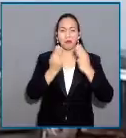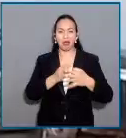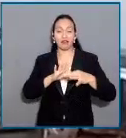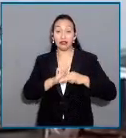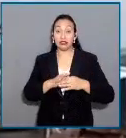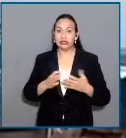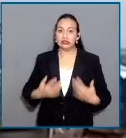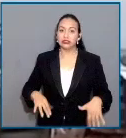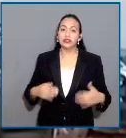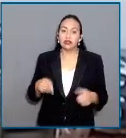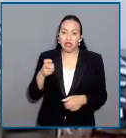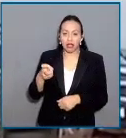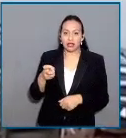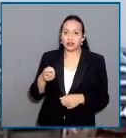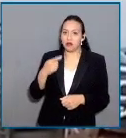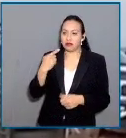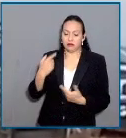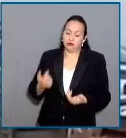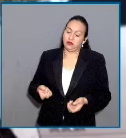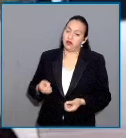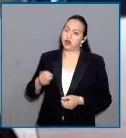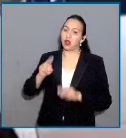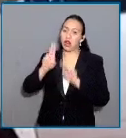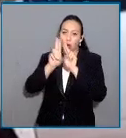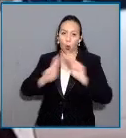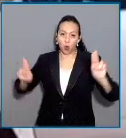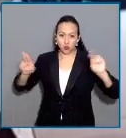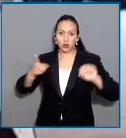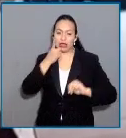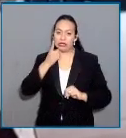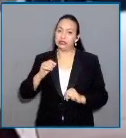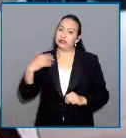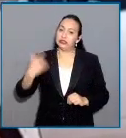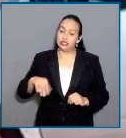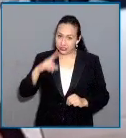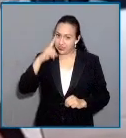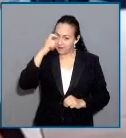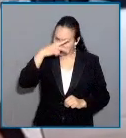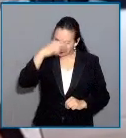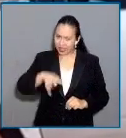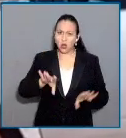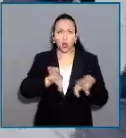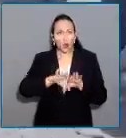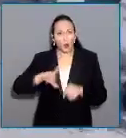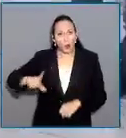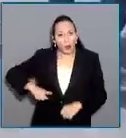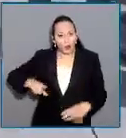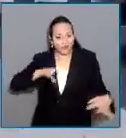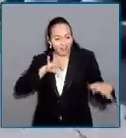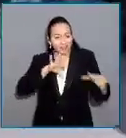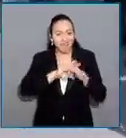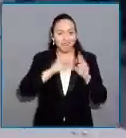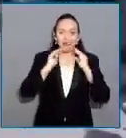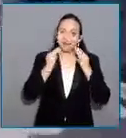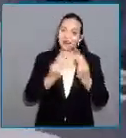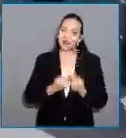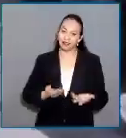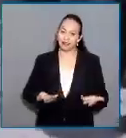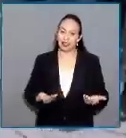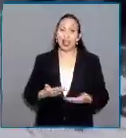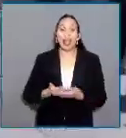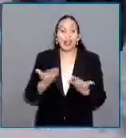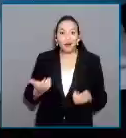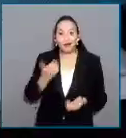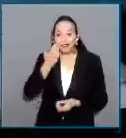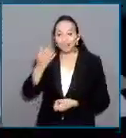la expresada por Naciones Unidas y diversas organizaciones, quienes han advertido que la elección popular de jueces abre la puerta